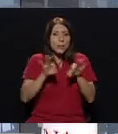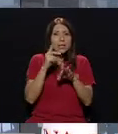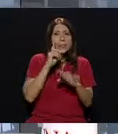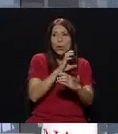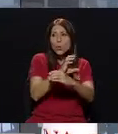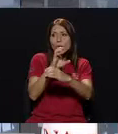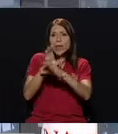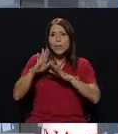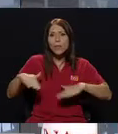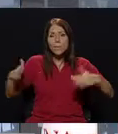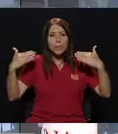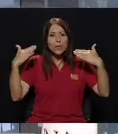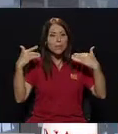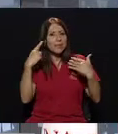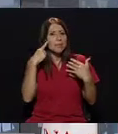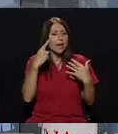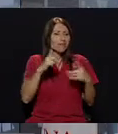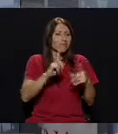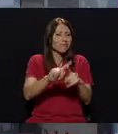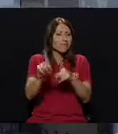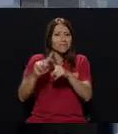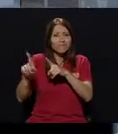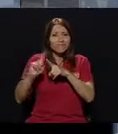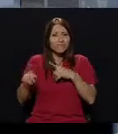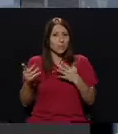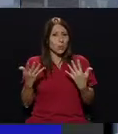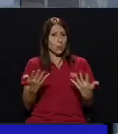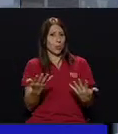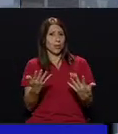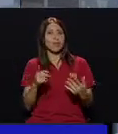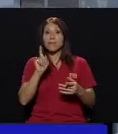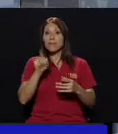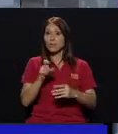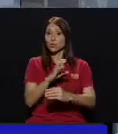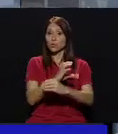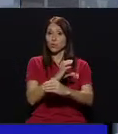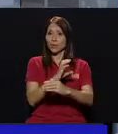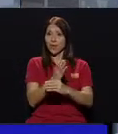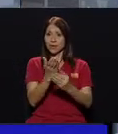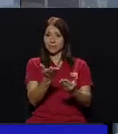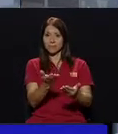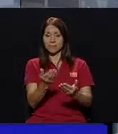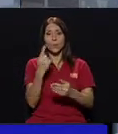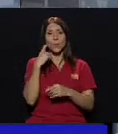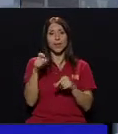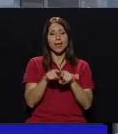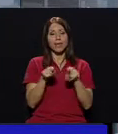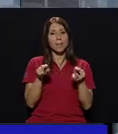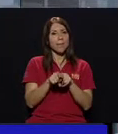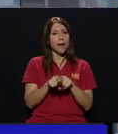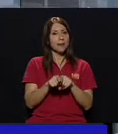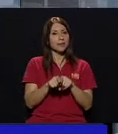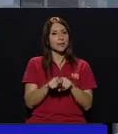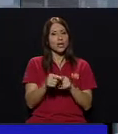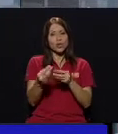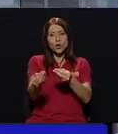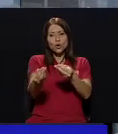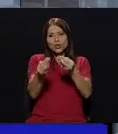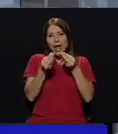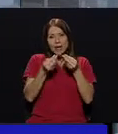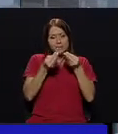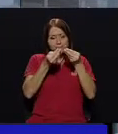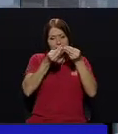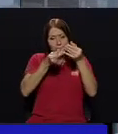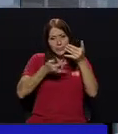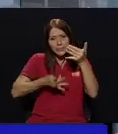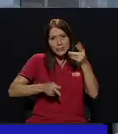medio ambiente, en la producción. En fin, son seres que tenemos que cuidar porque además nos dan esta vasta